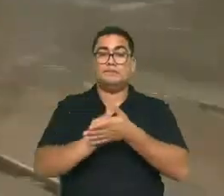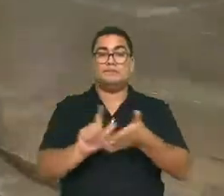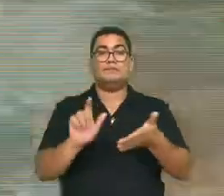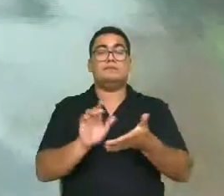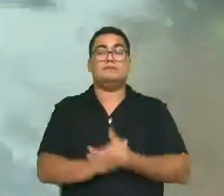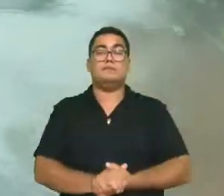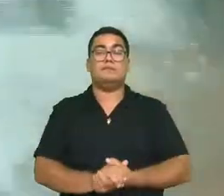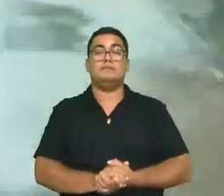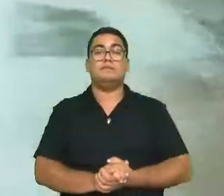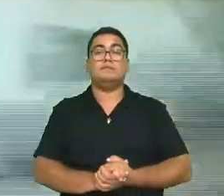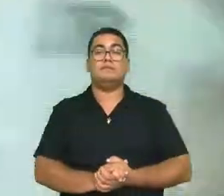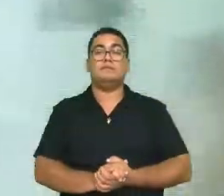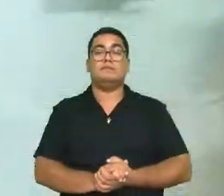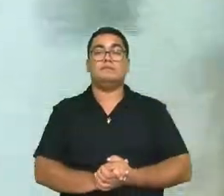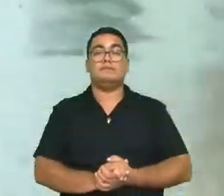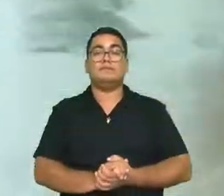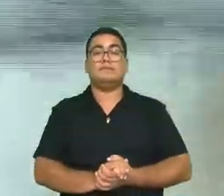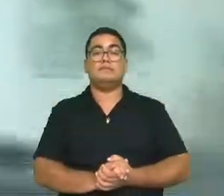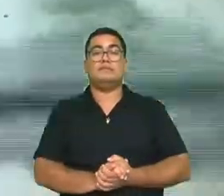puentes.